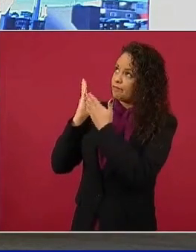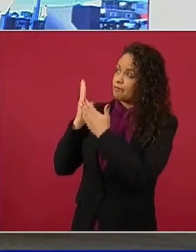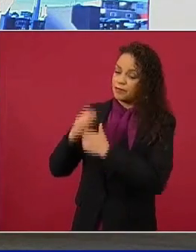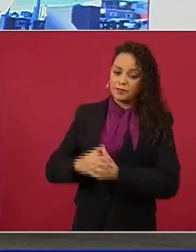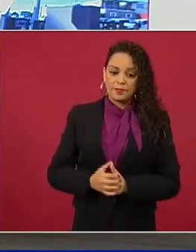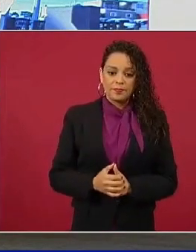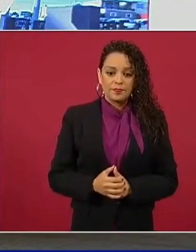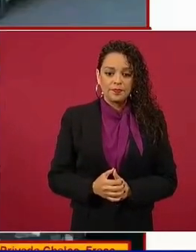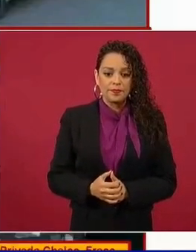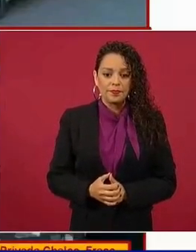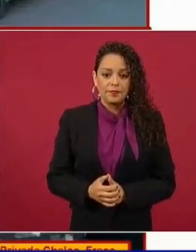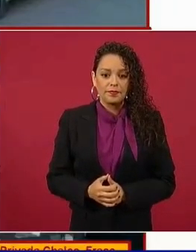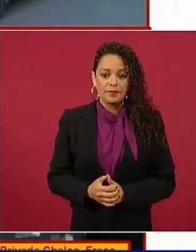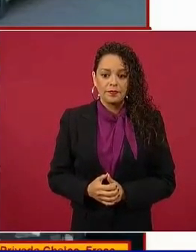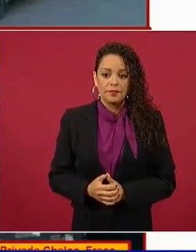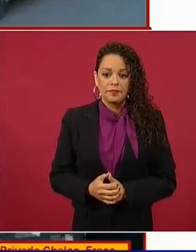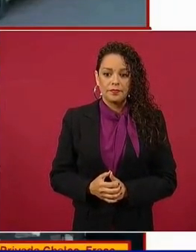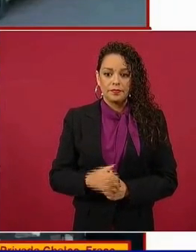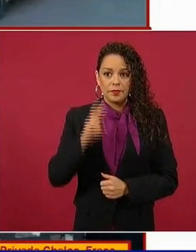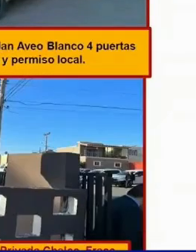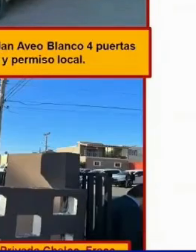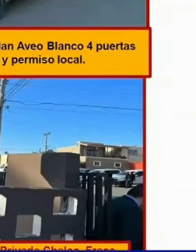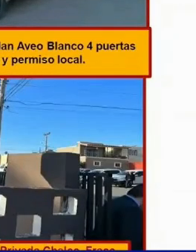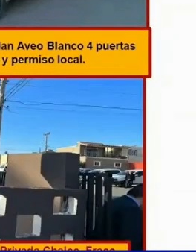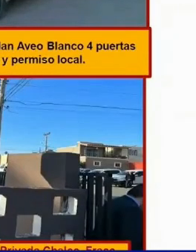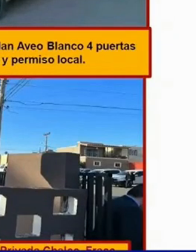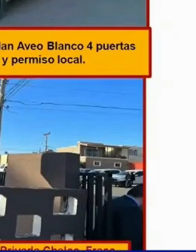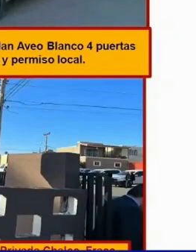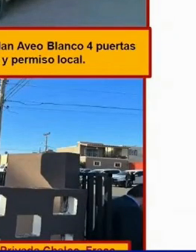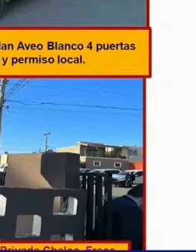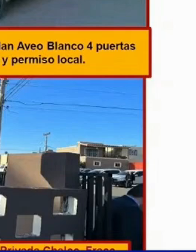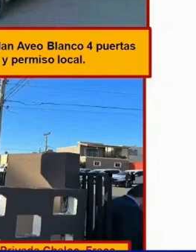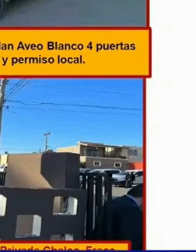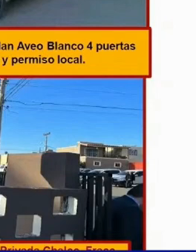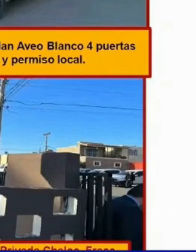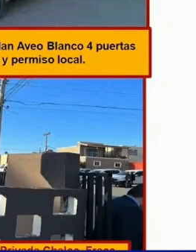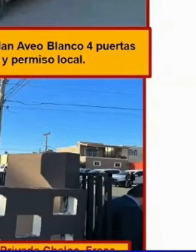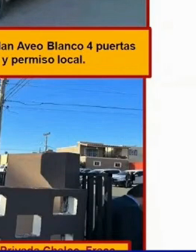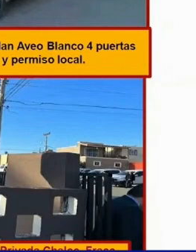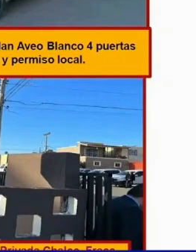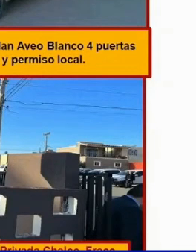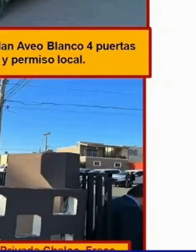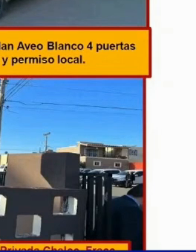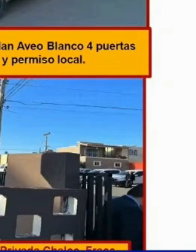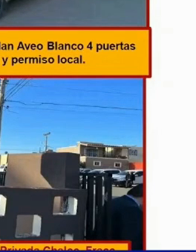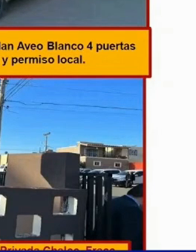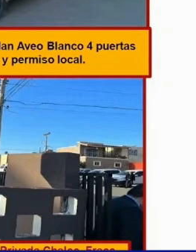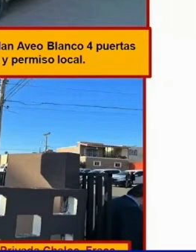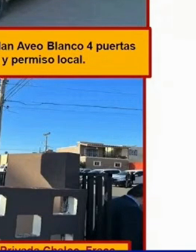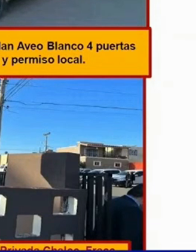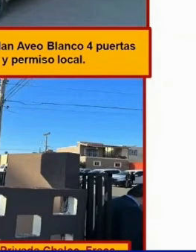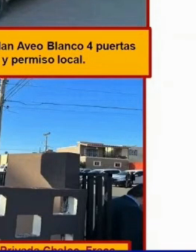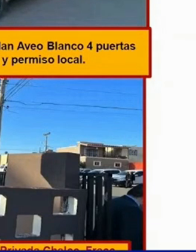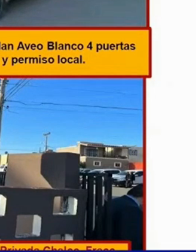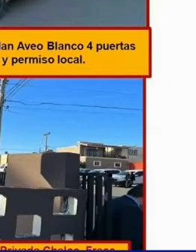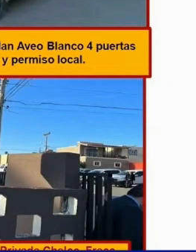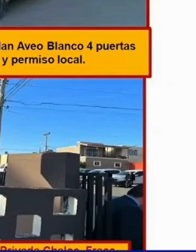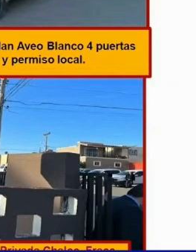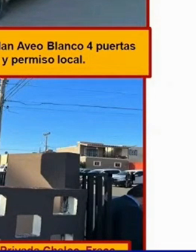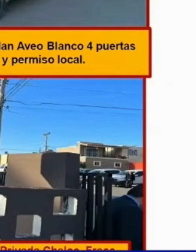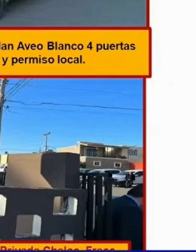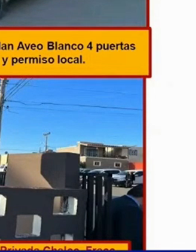asesinada por un solo disparo de arma de fuego calibre 45 que le atravesó el rostro y fue